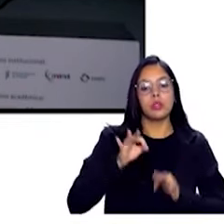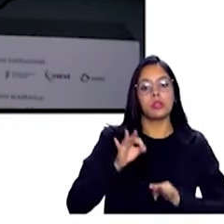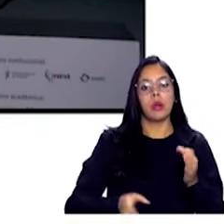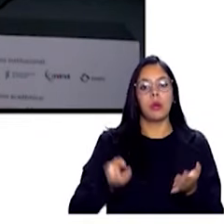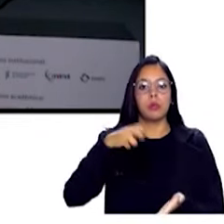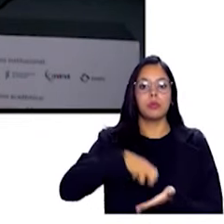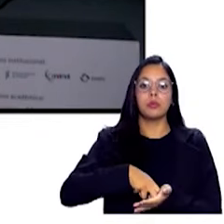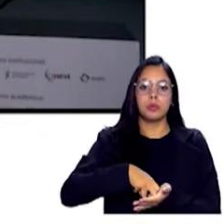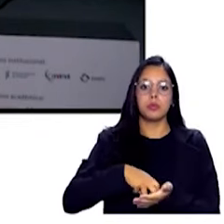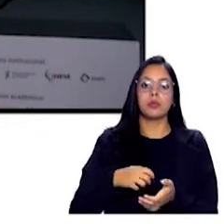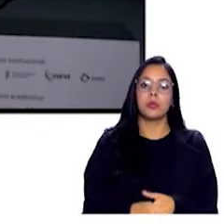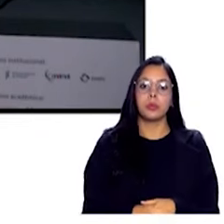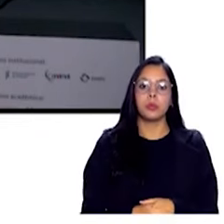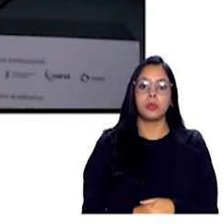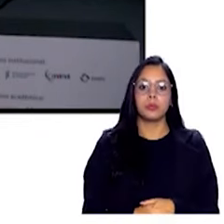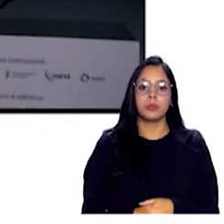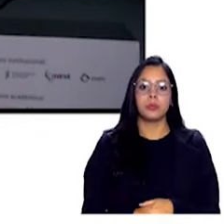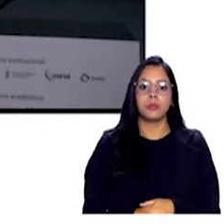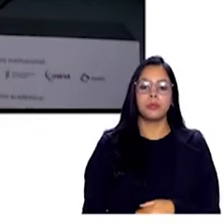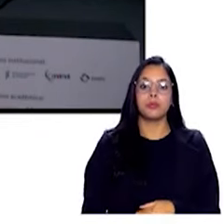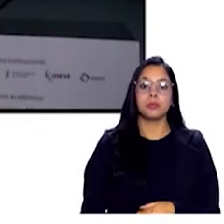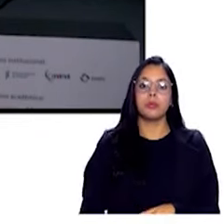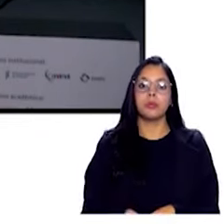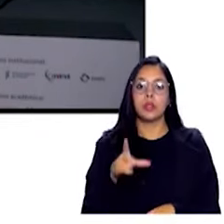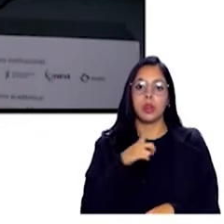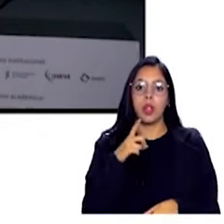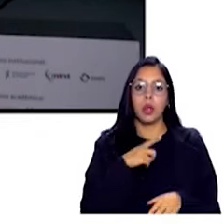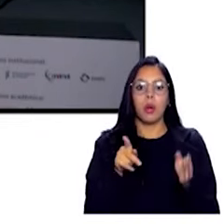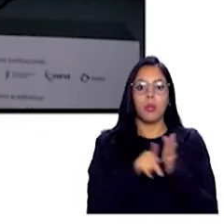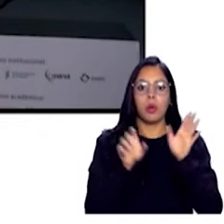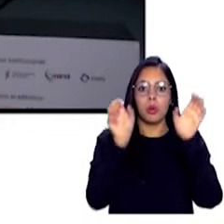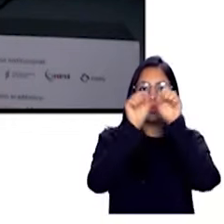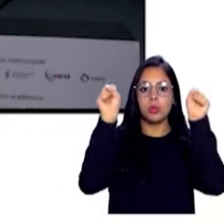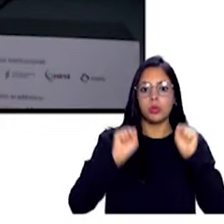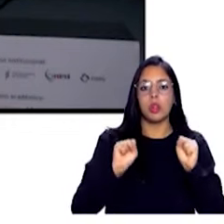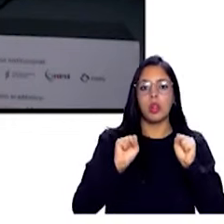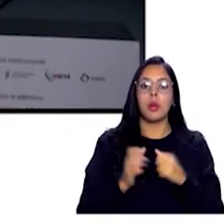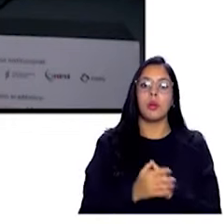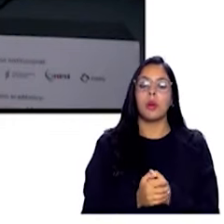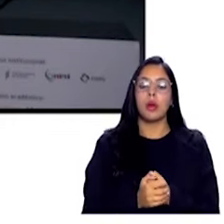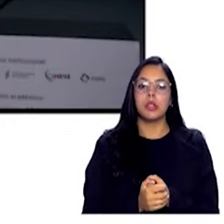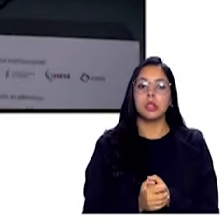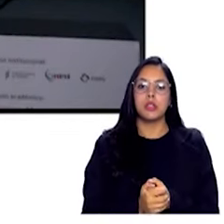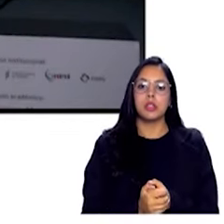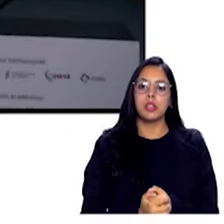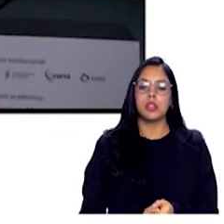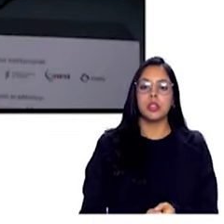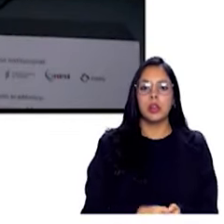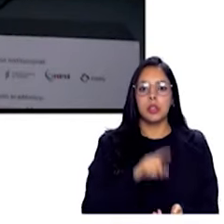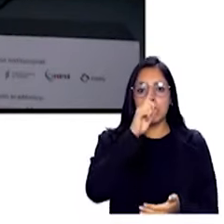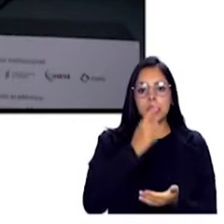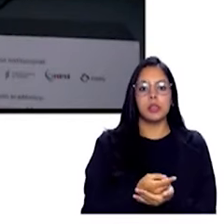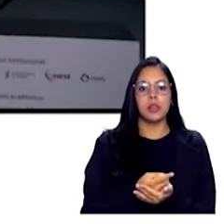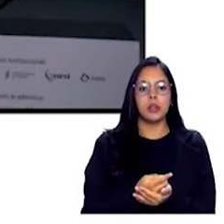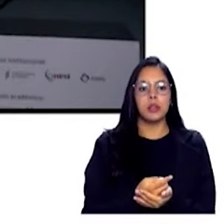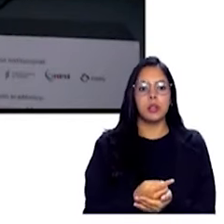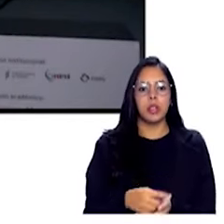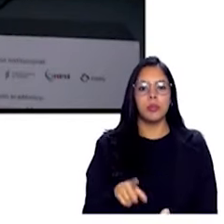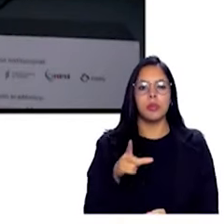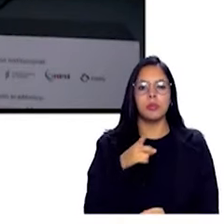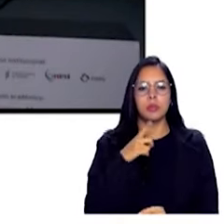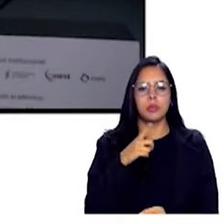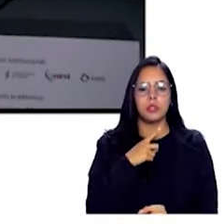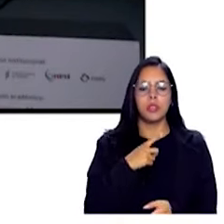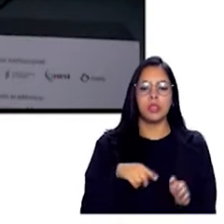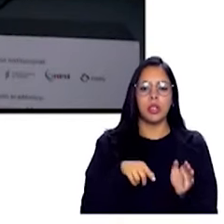jurisdicción que estable un sistema de filtros más complejos ent para empezar la exposición Me gustaría porque lo he estado